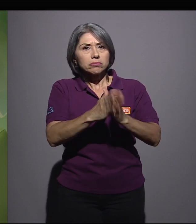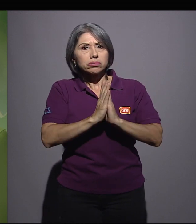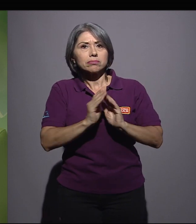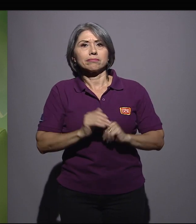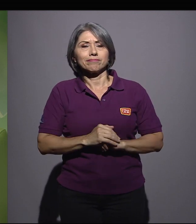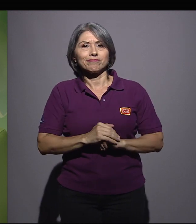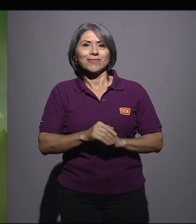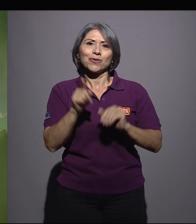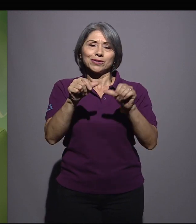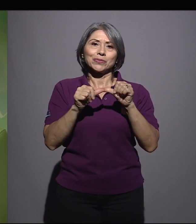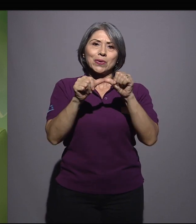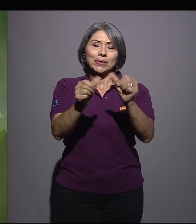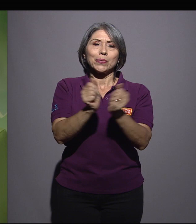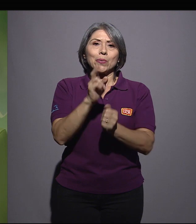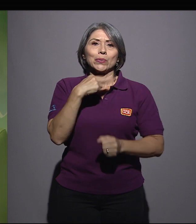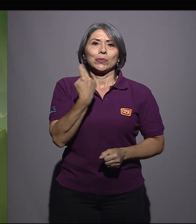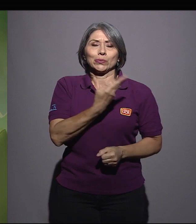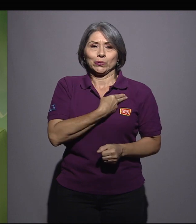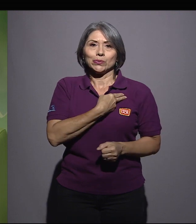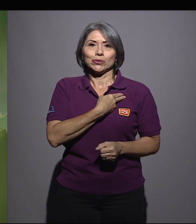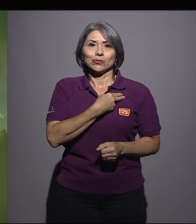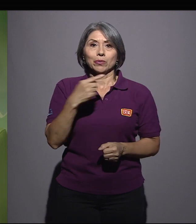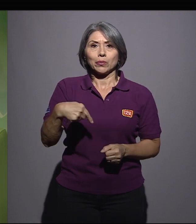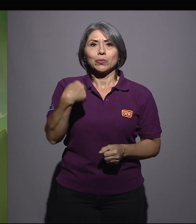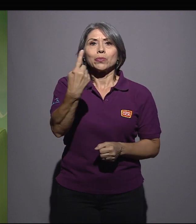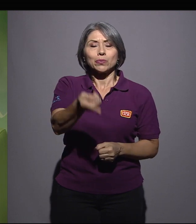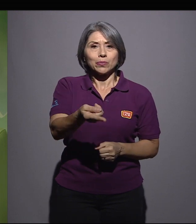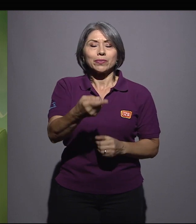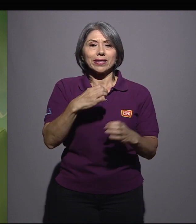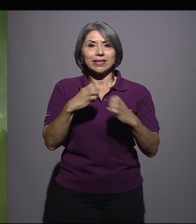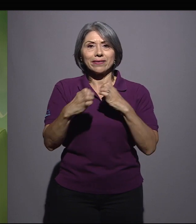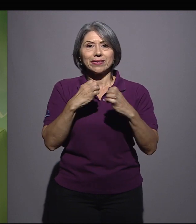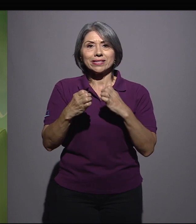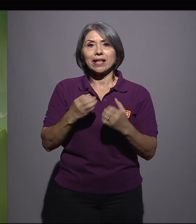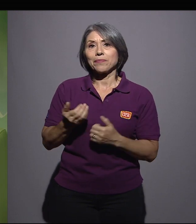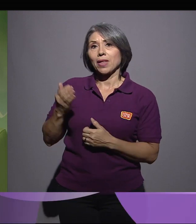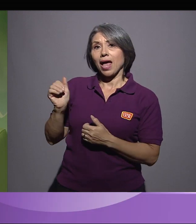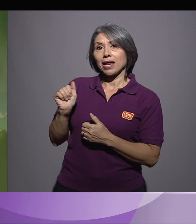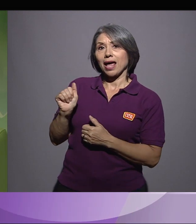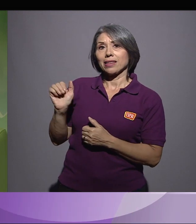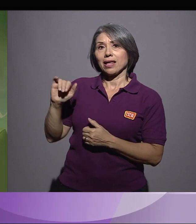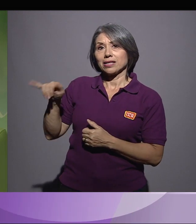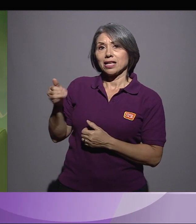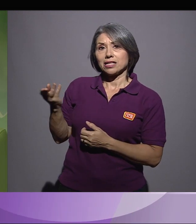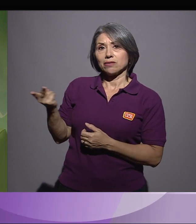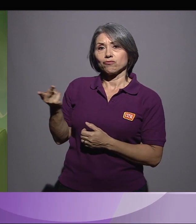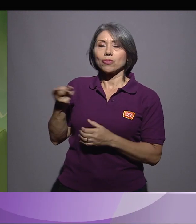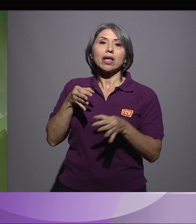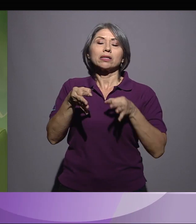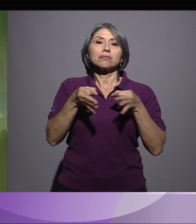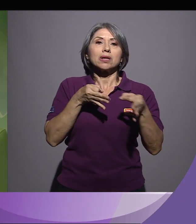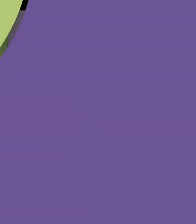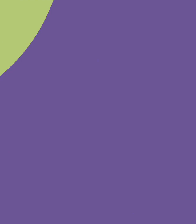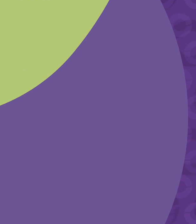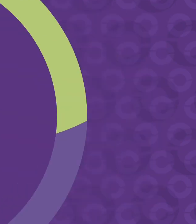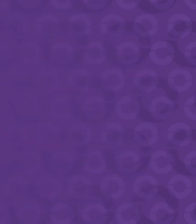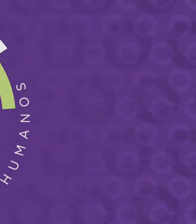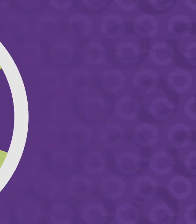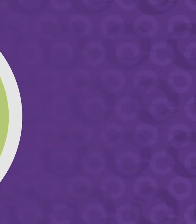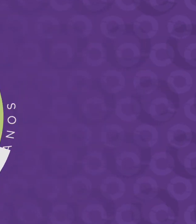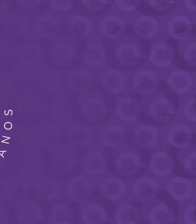Así que quédese con nosotros porque en el siguiente bloque de entrevista Alejandra y Yaslin nos explicarán cuáles son estos